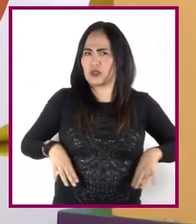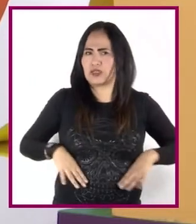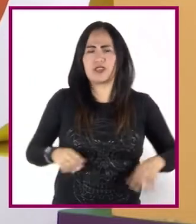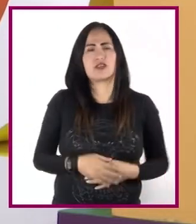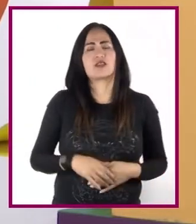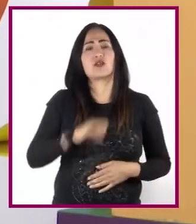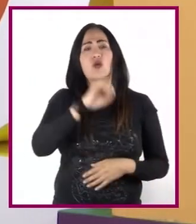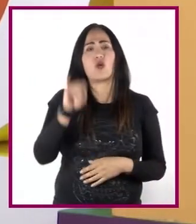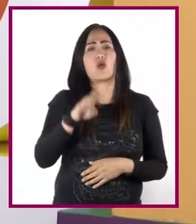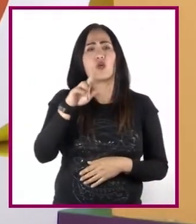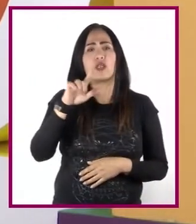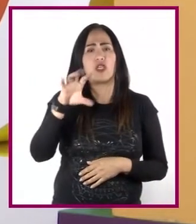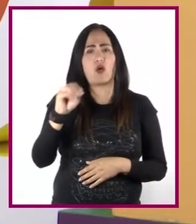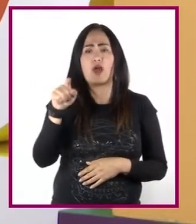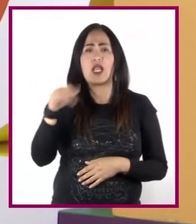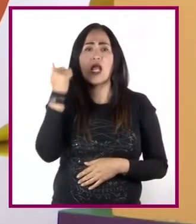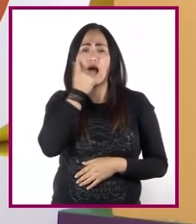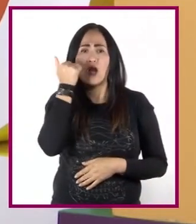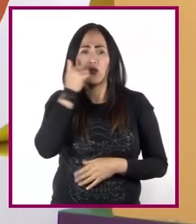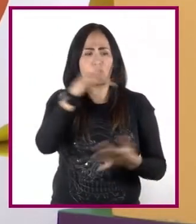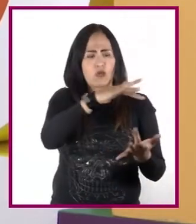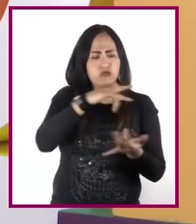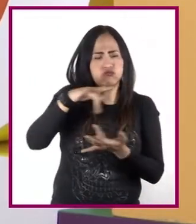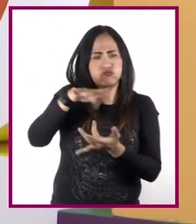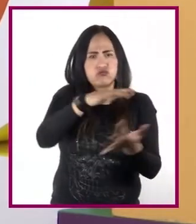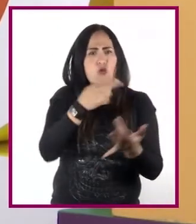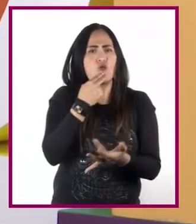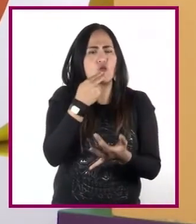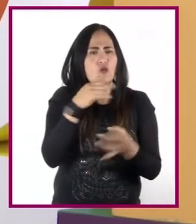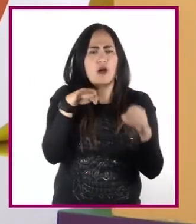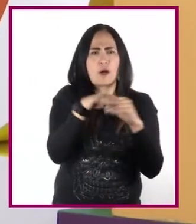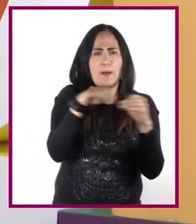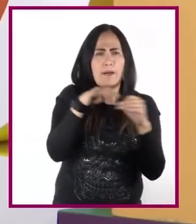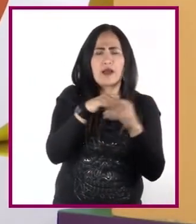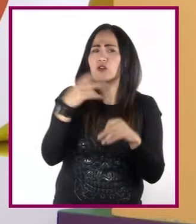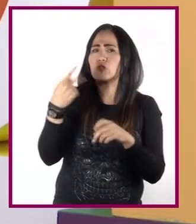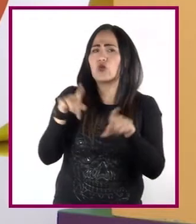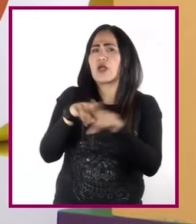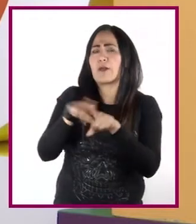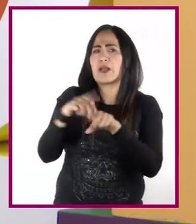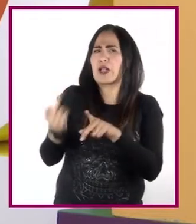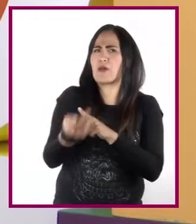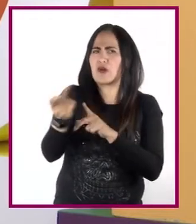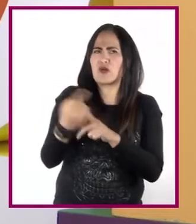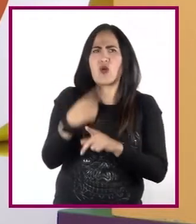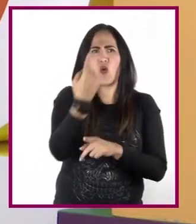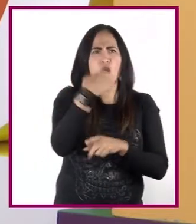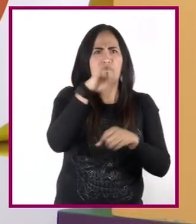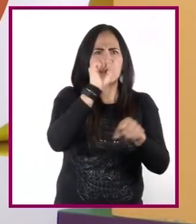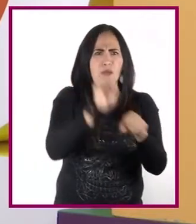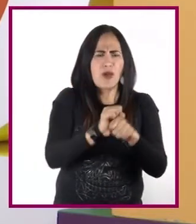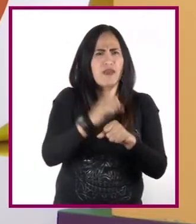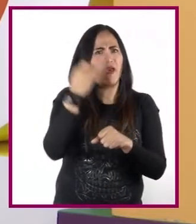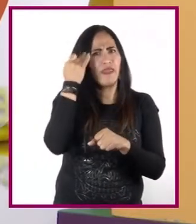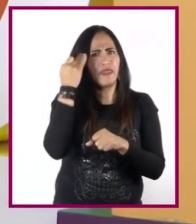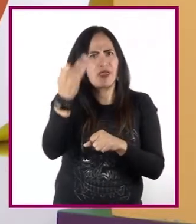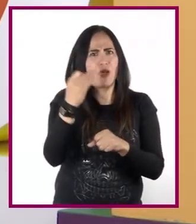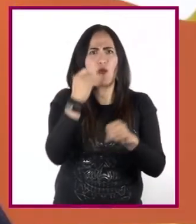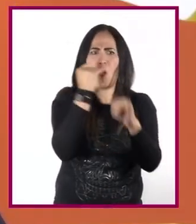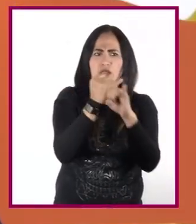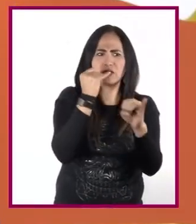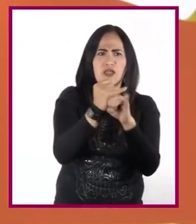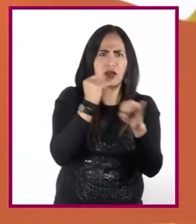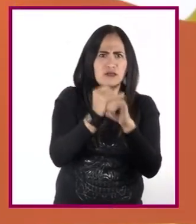estudiante que utiliza con mucha frecuencia sus redes sociales, por lo que su hermana le preguntó, ¿cuántas horas a la semana navegas en tus redes